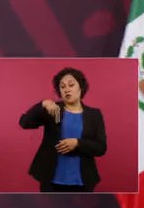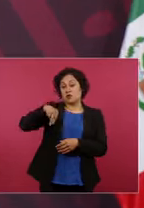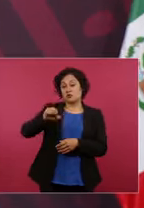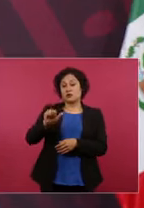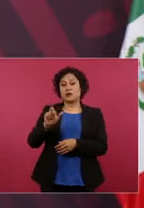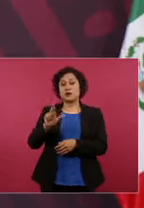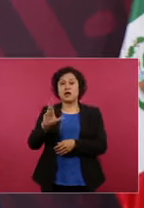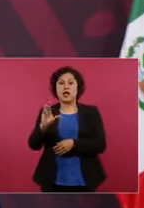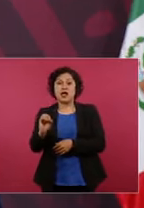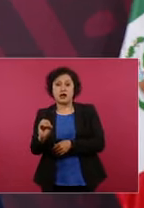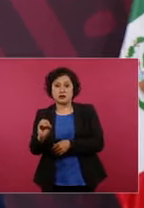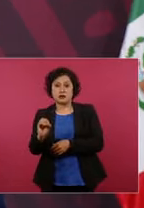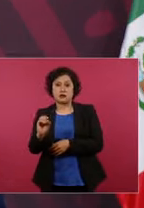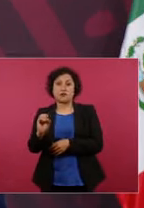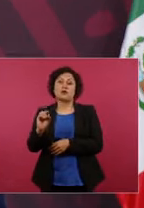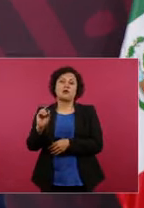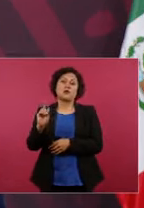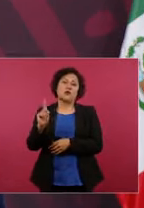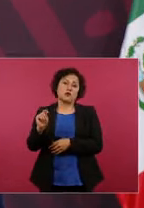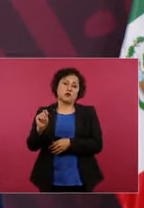narcotraficante, AMLO,